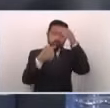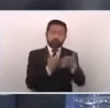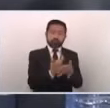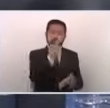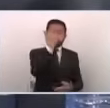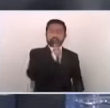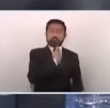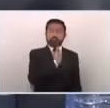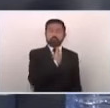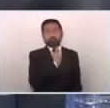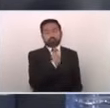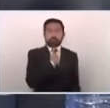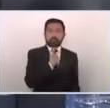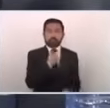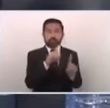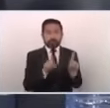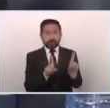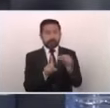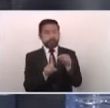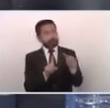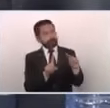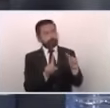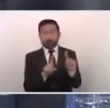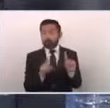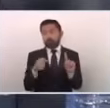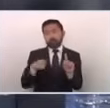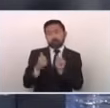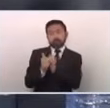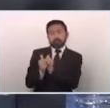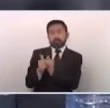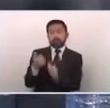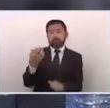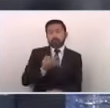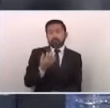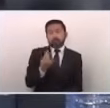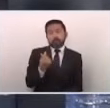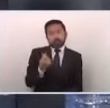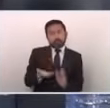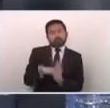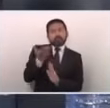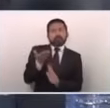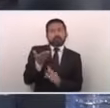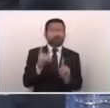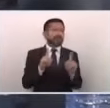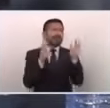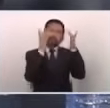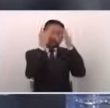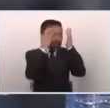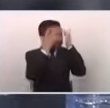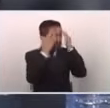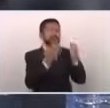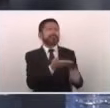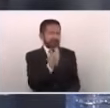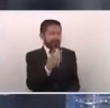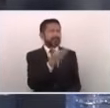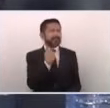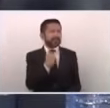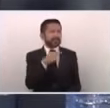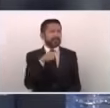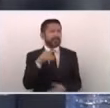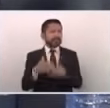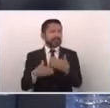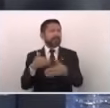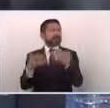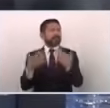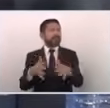sido. Entonces, para acompañarte, yo necesito ganar tanto al mes. Y entonces le dijeron, no te preocupes, en ese mecanismo